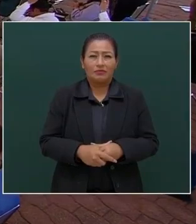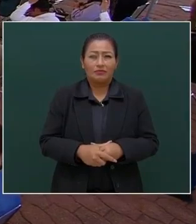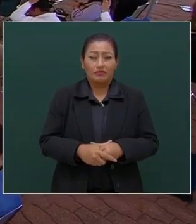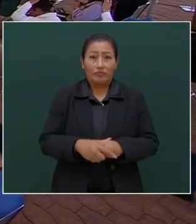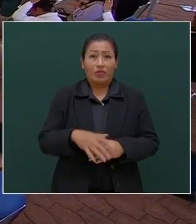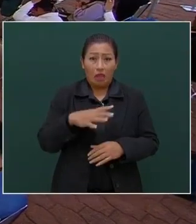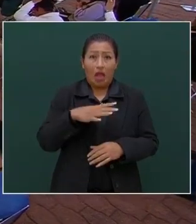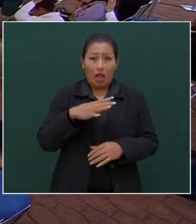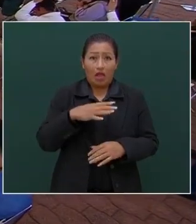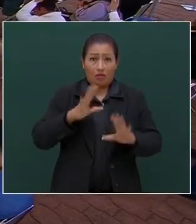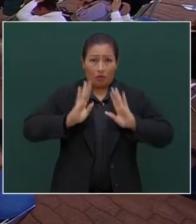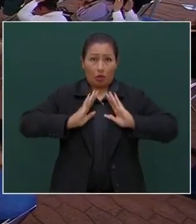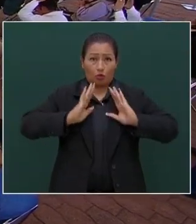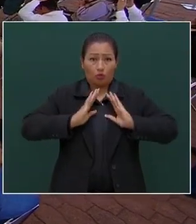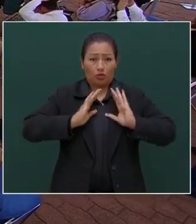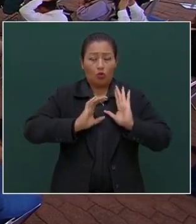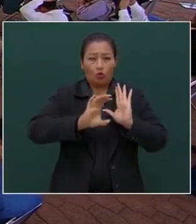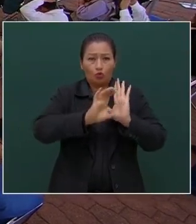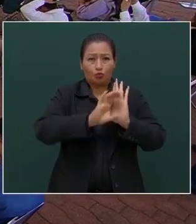cuarteles nuevos,